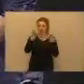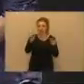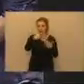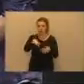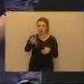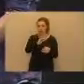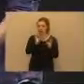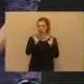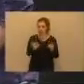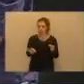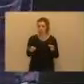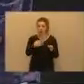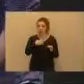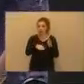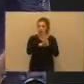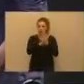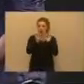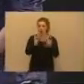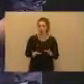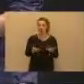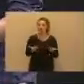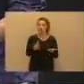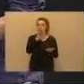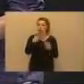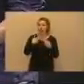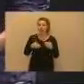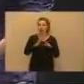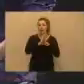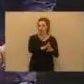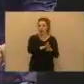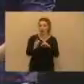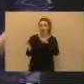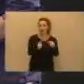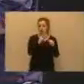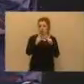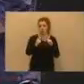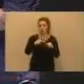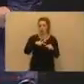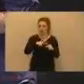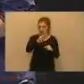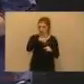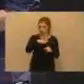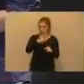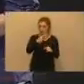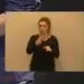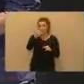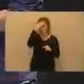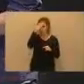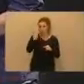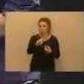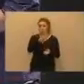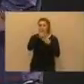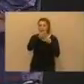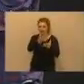que esto no puede seguir así, que independientemente de la discusión jurídica a la que nos podamos acoger, lo que sí está claro es que los principios que se plantean en el